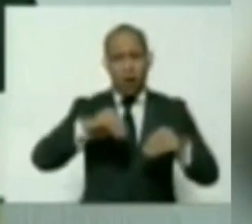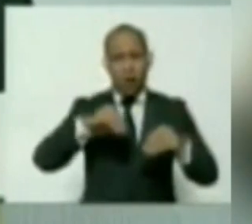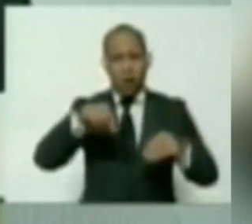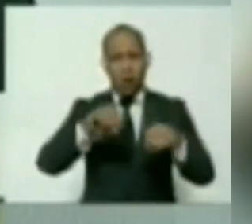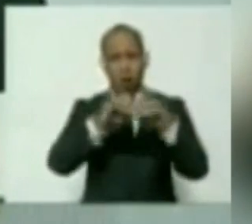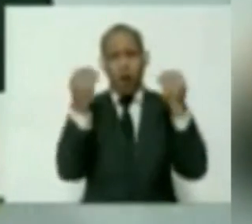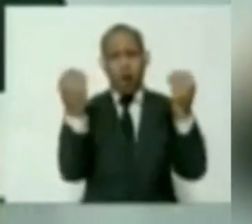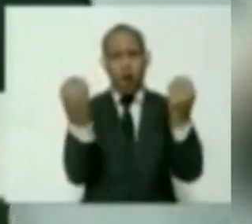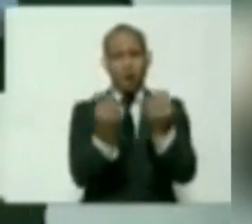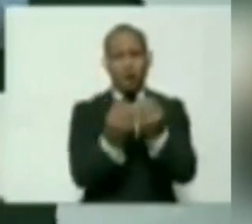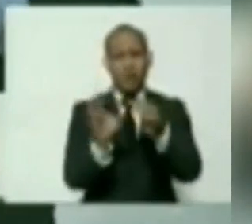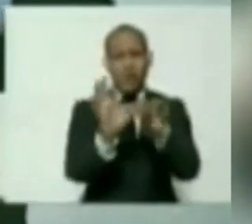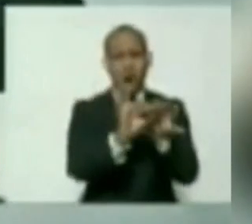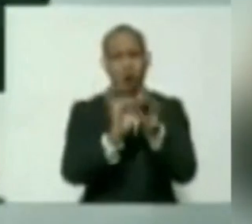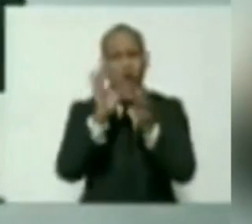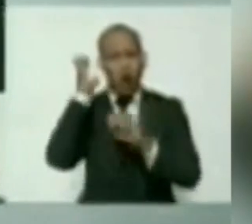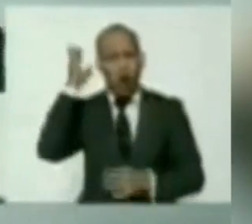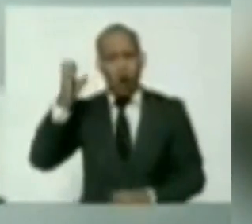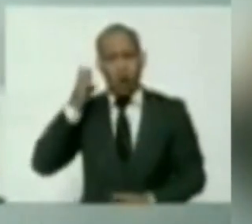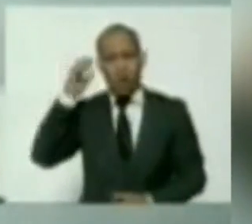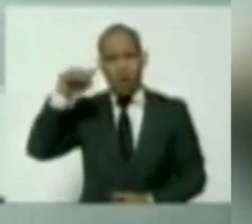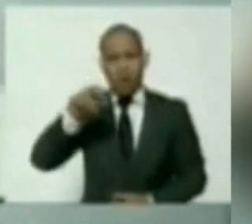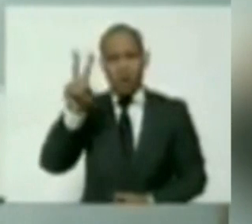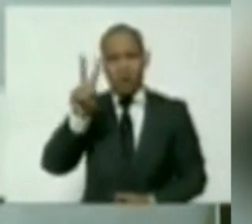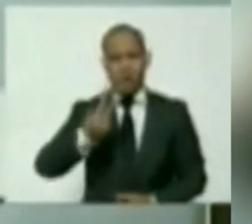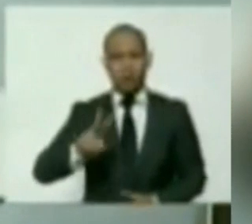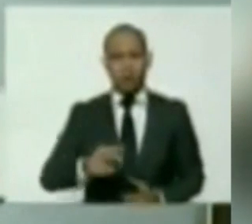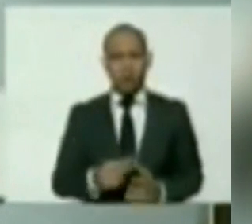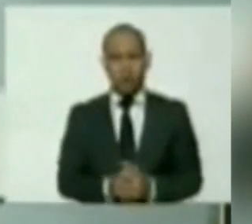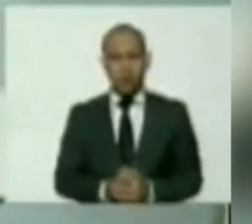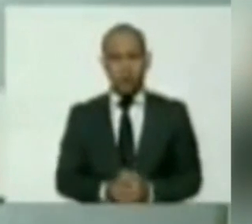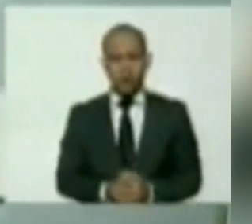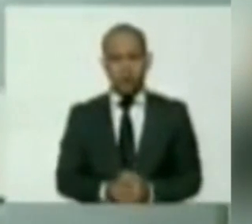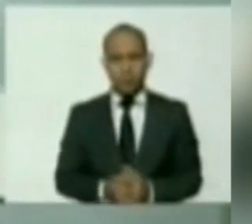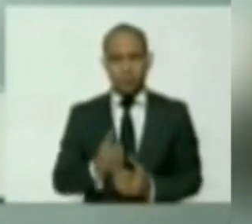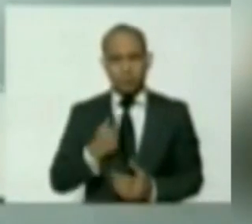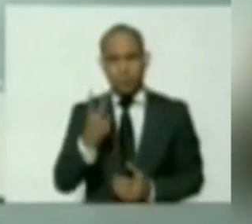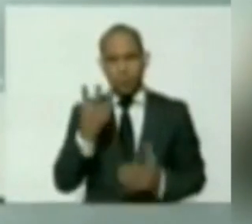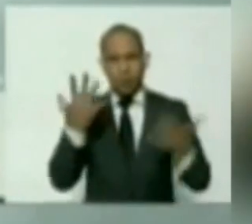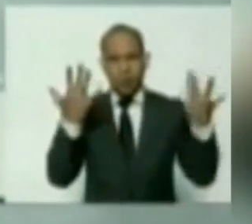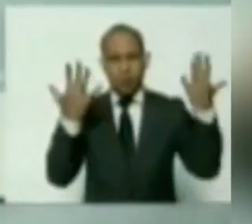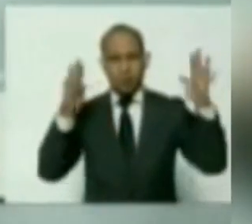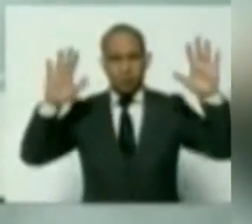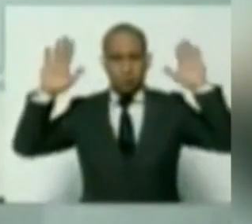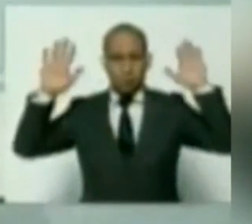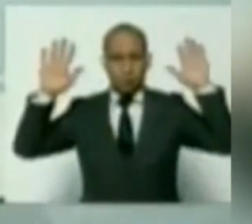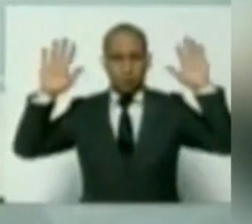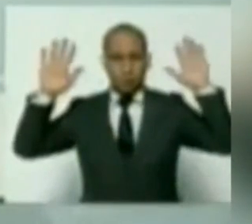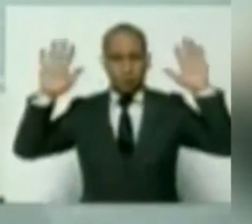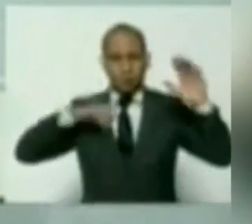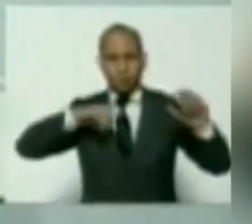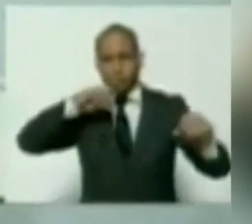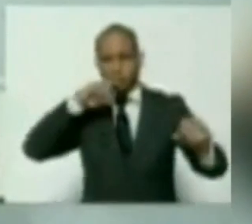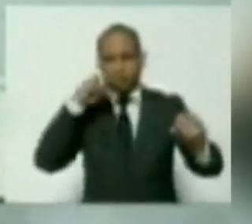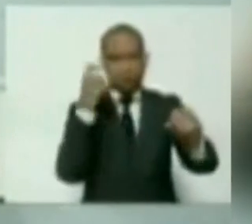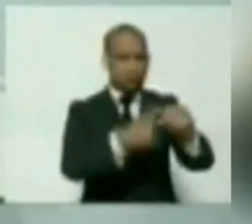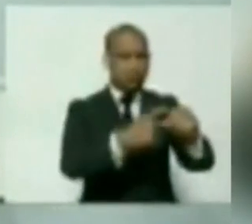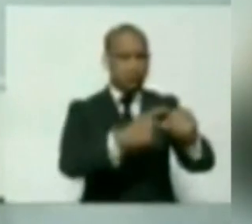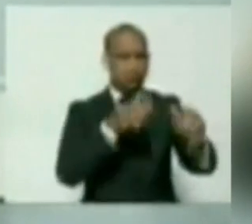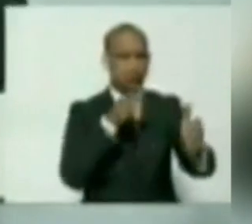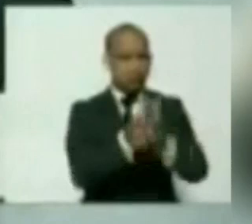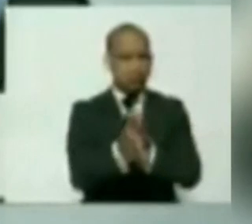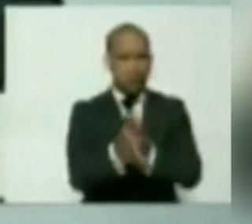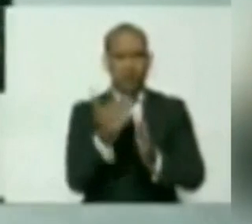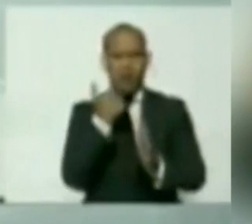la Unión Europea aquí en Venezuela. Mis dos manos levanto para repudiar una